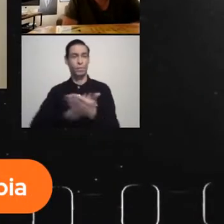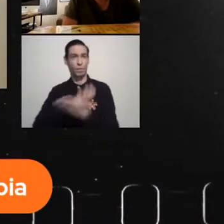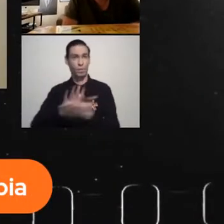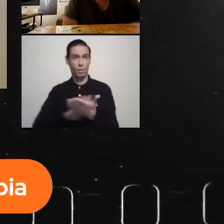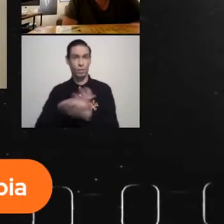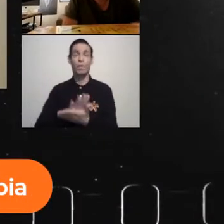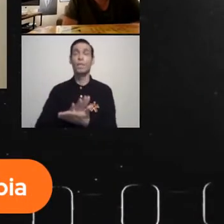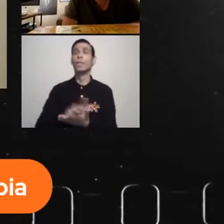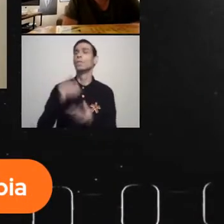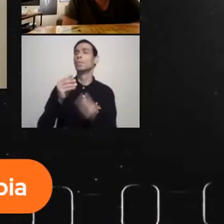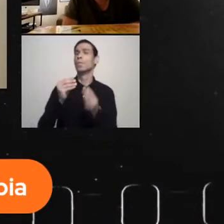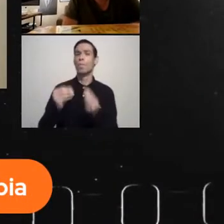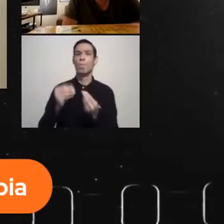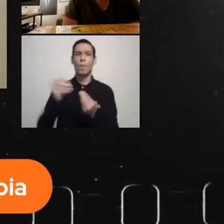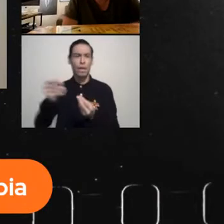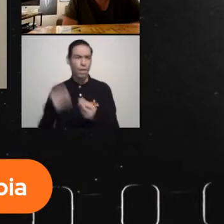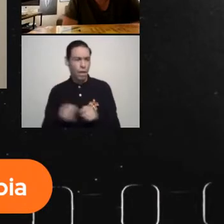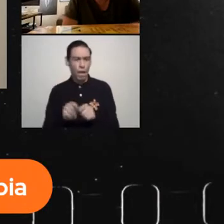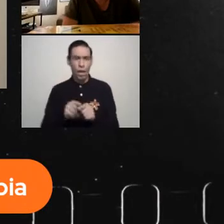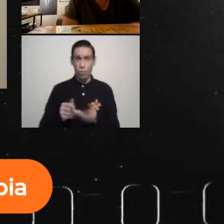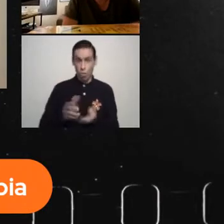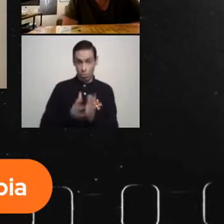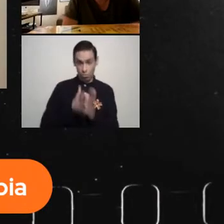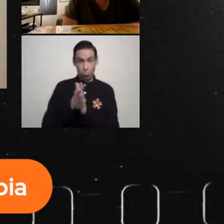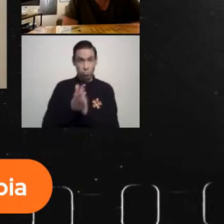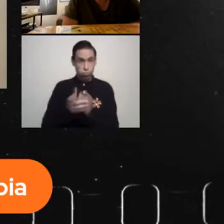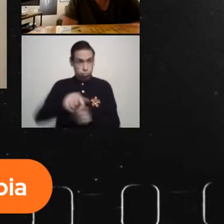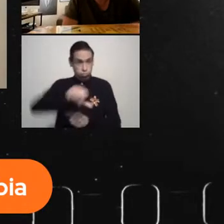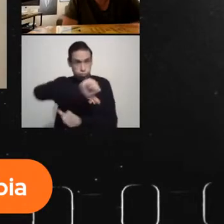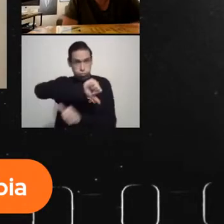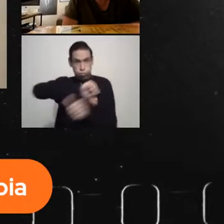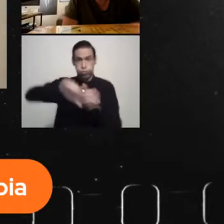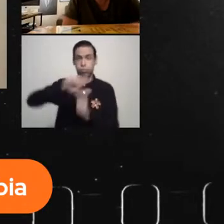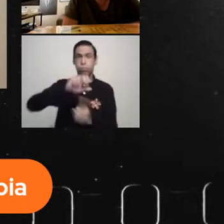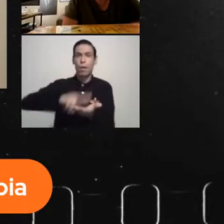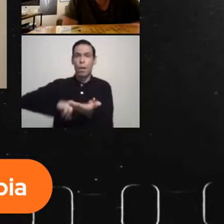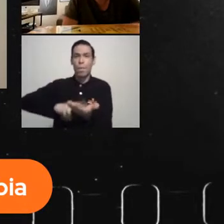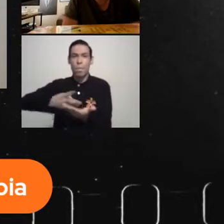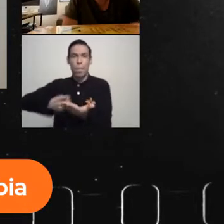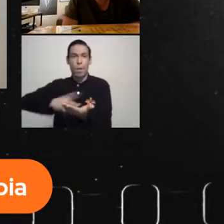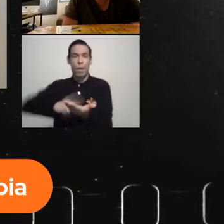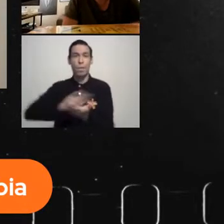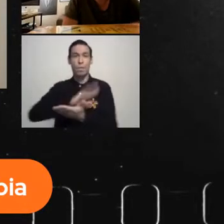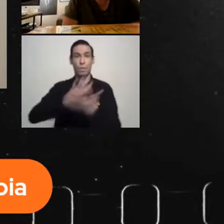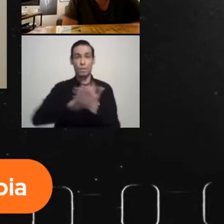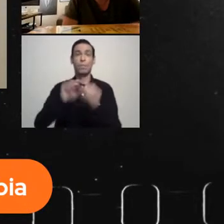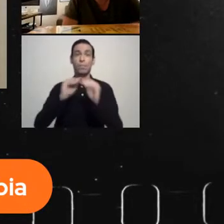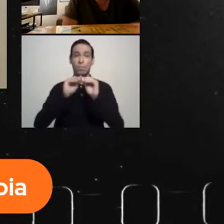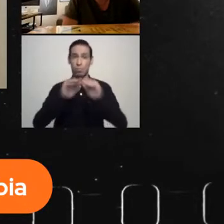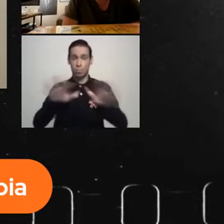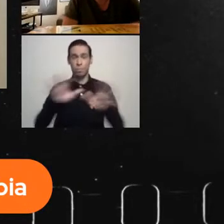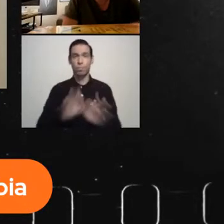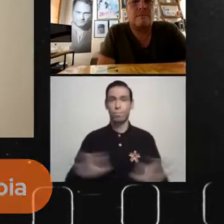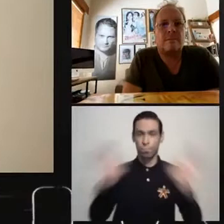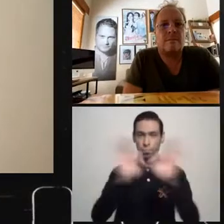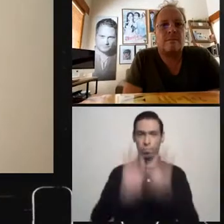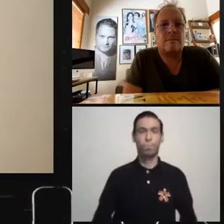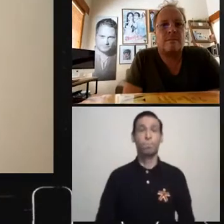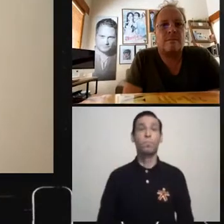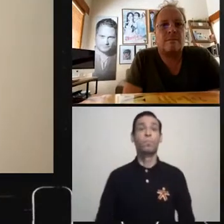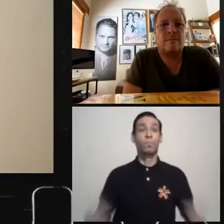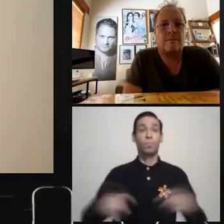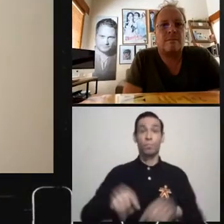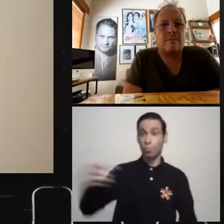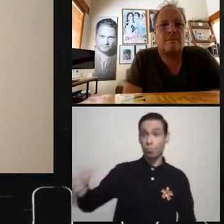obviamente transmitiendo esta información a un público muy importante también en el país. De paso, entonces, pues le doy la bienvenida a